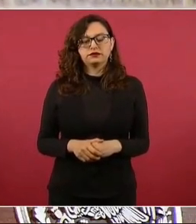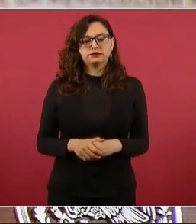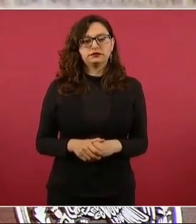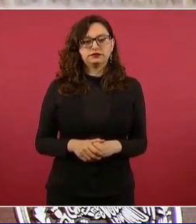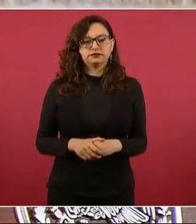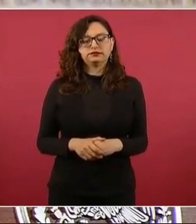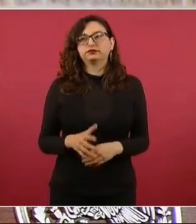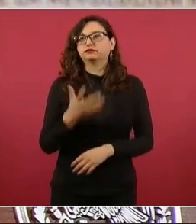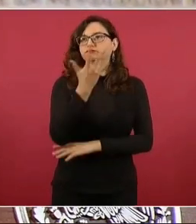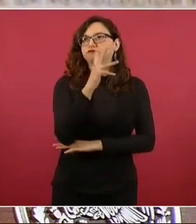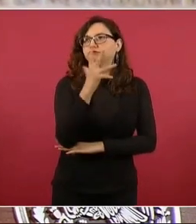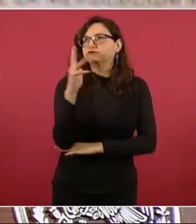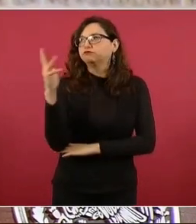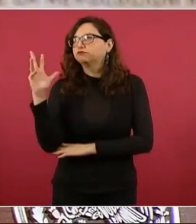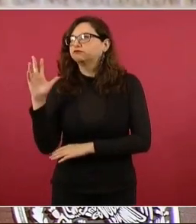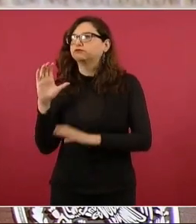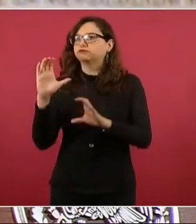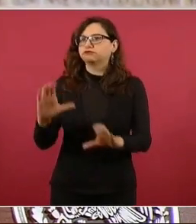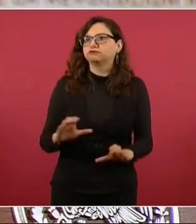cuidar los árboles,